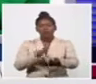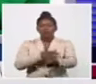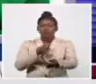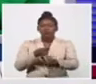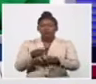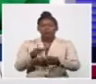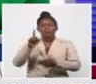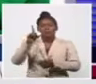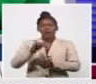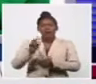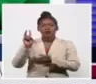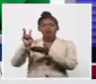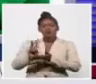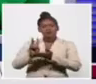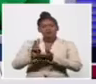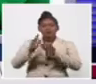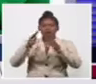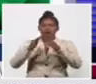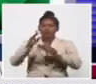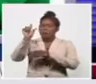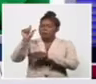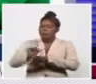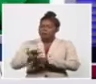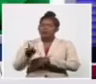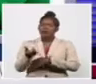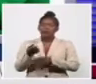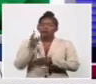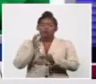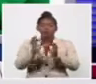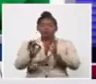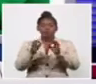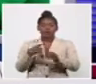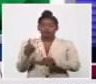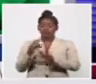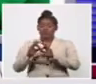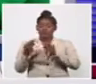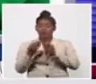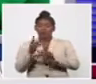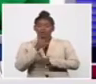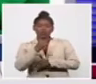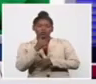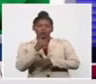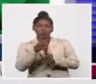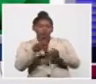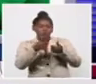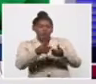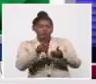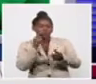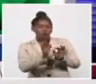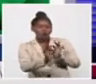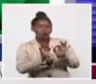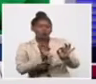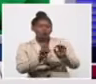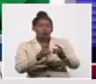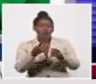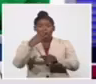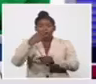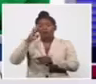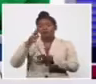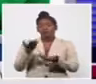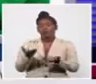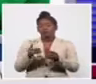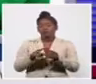tenerlo protegido, porque el riesgo es muy elevado. Una persona con estos